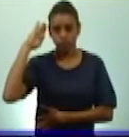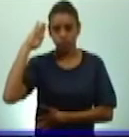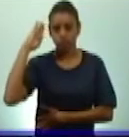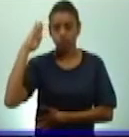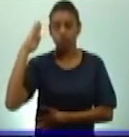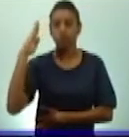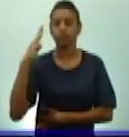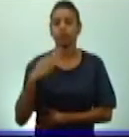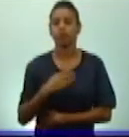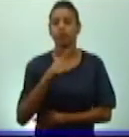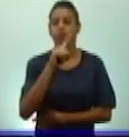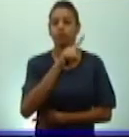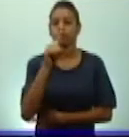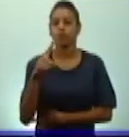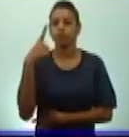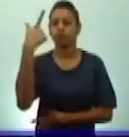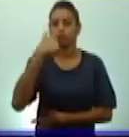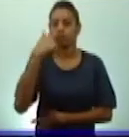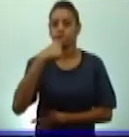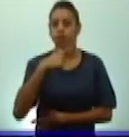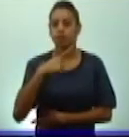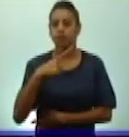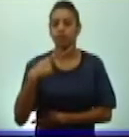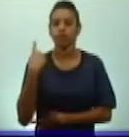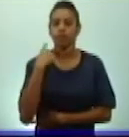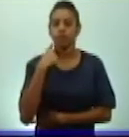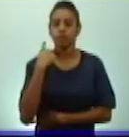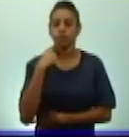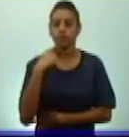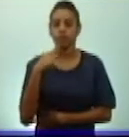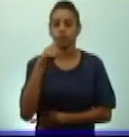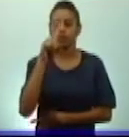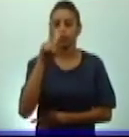Bermúdez, el 11 de abril del año en curso.